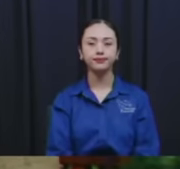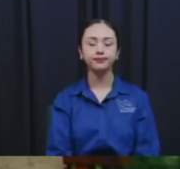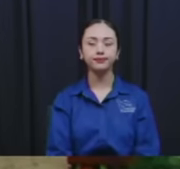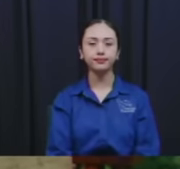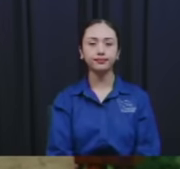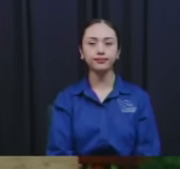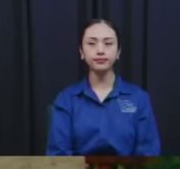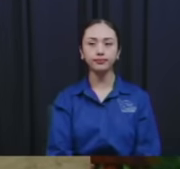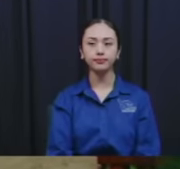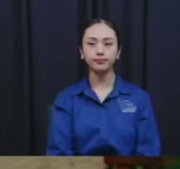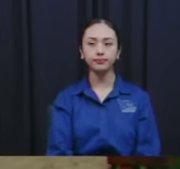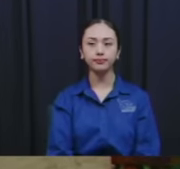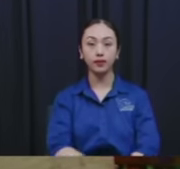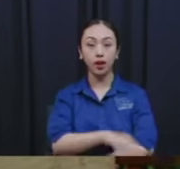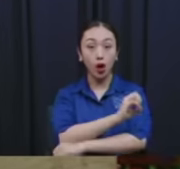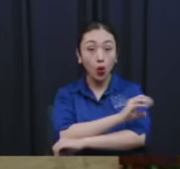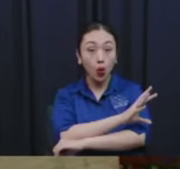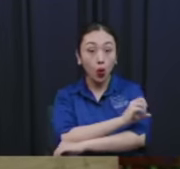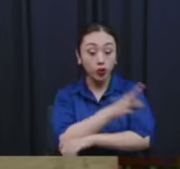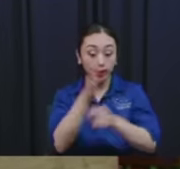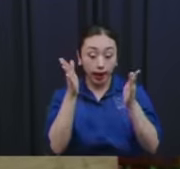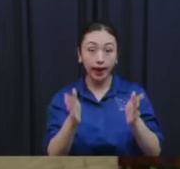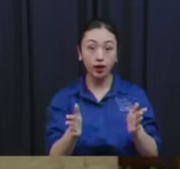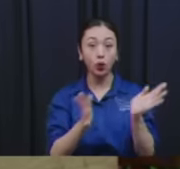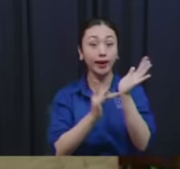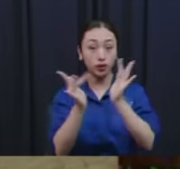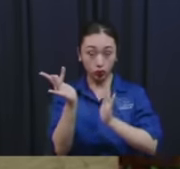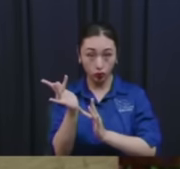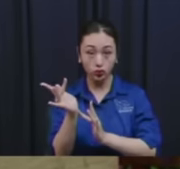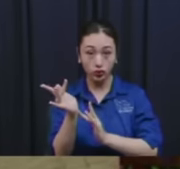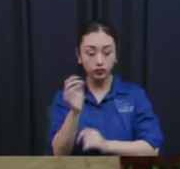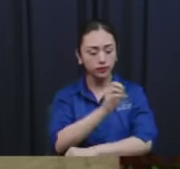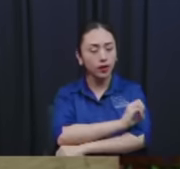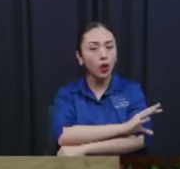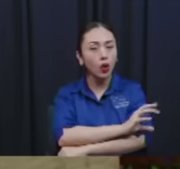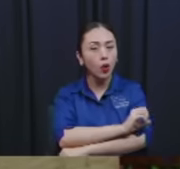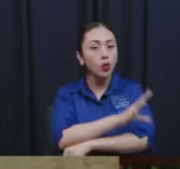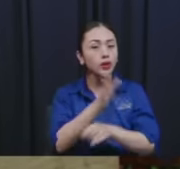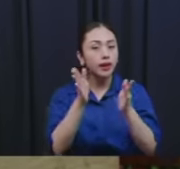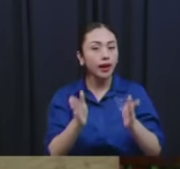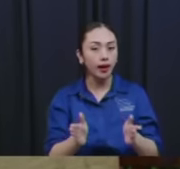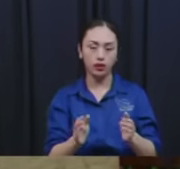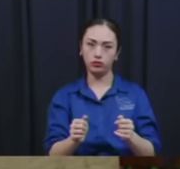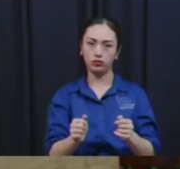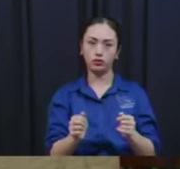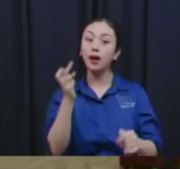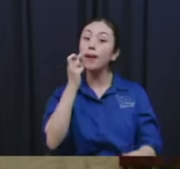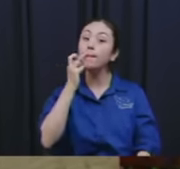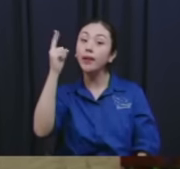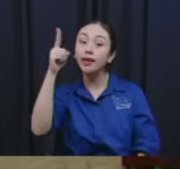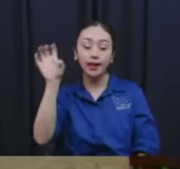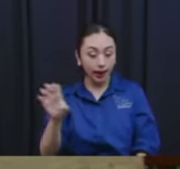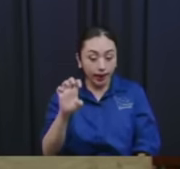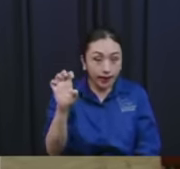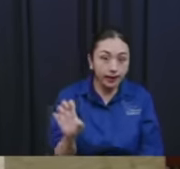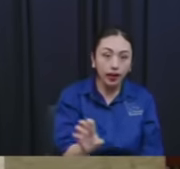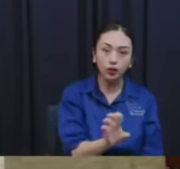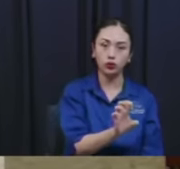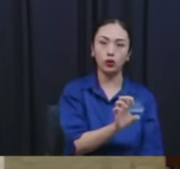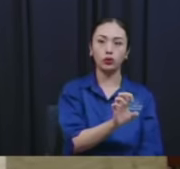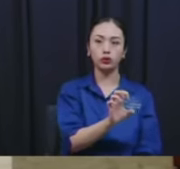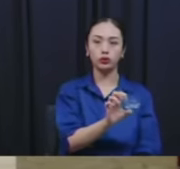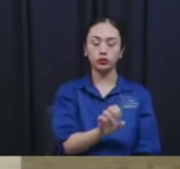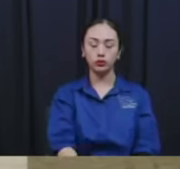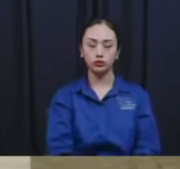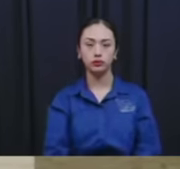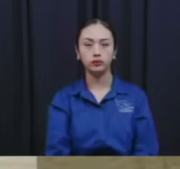consejero él es admirable consejero Dios fuerte Padre eterno Príncipe de Paz como se